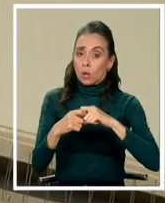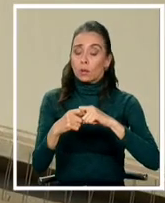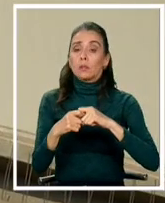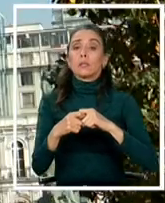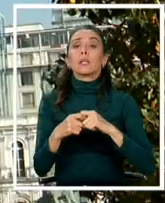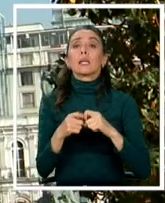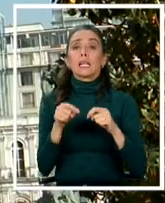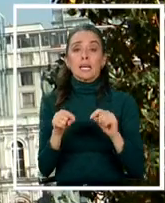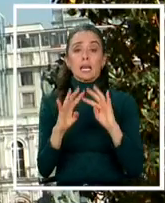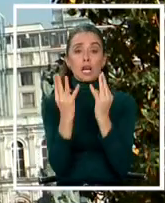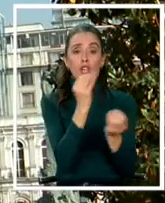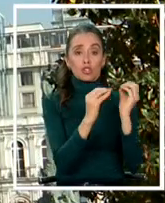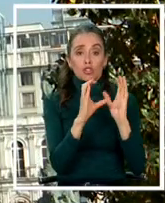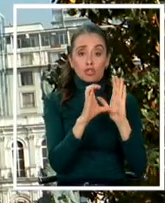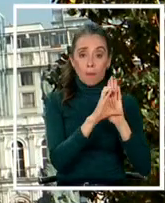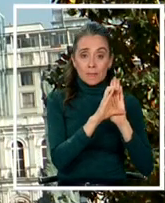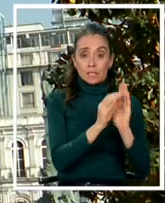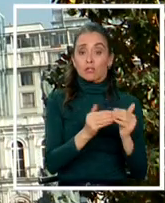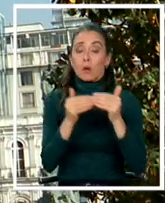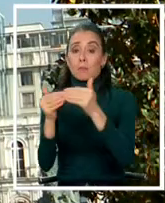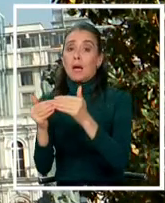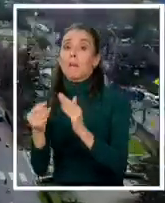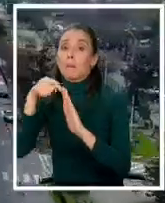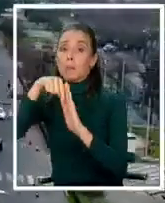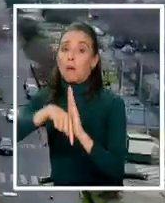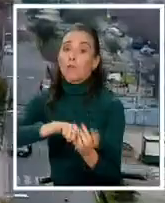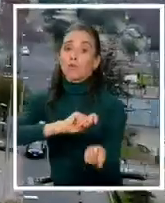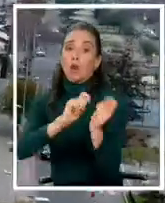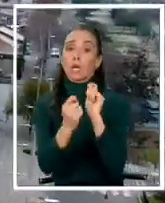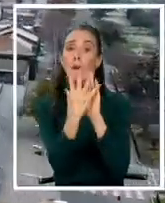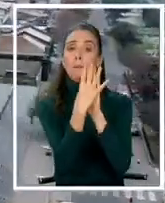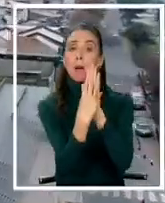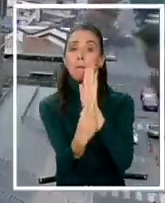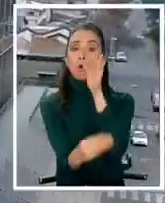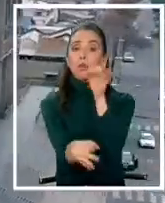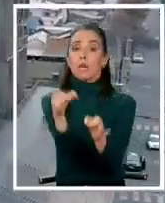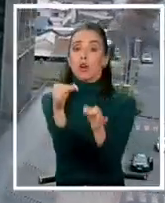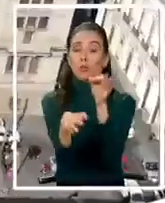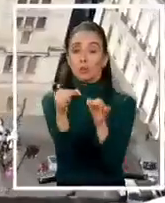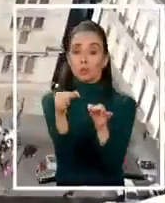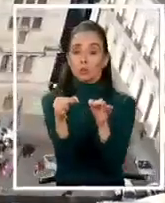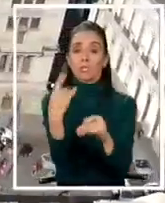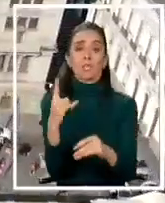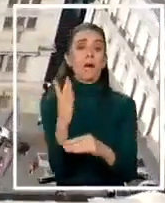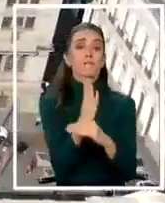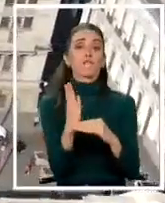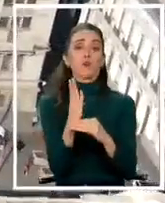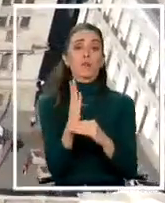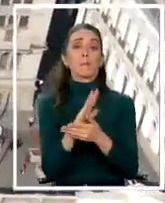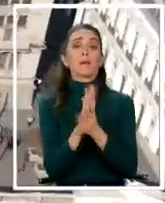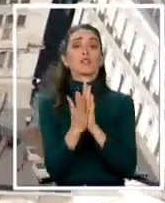de la propia convención porque proponen profundos cambios al modelo de justicia uno que es fundamental en toda democracia